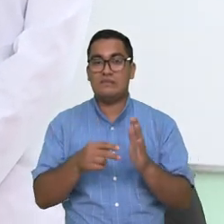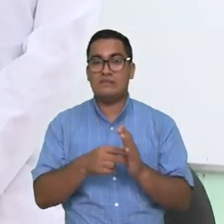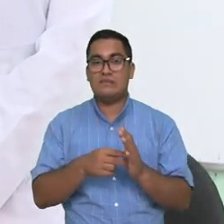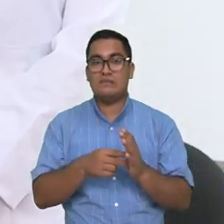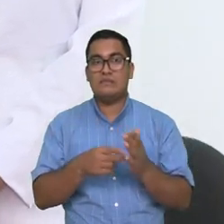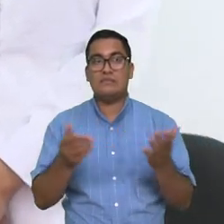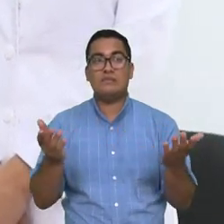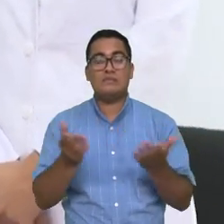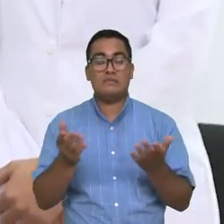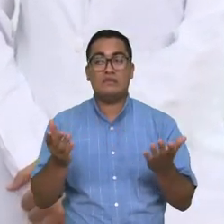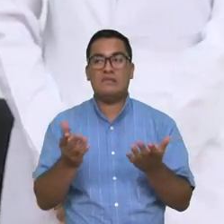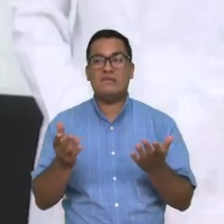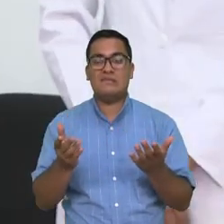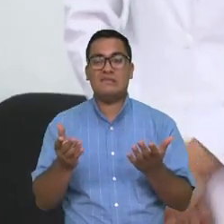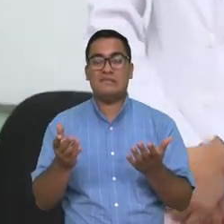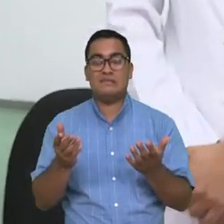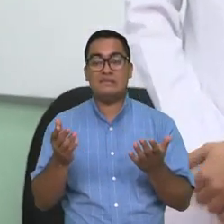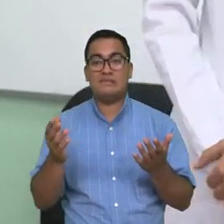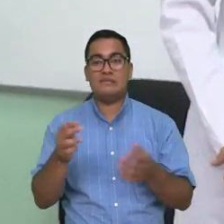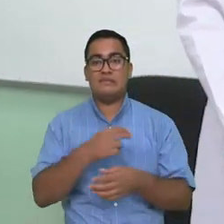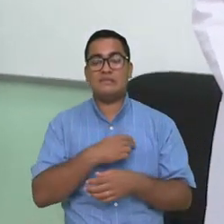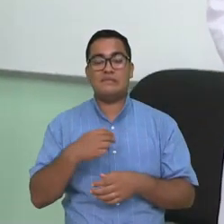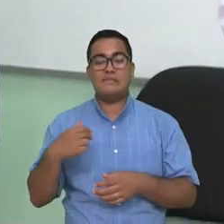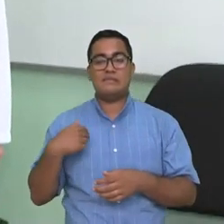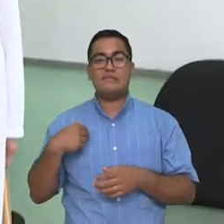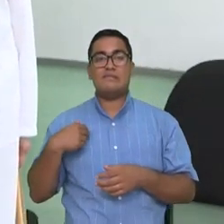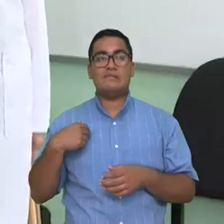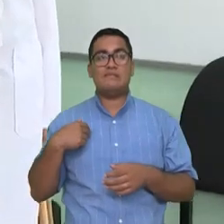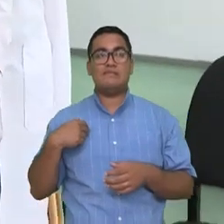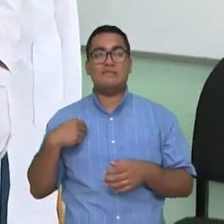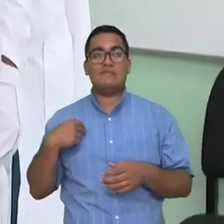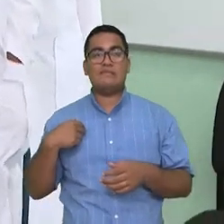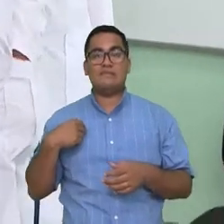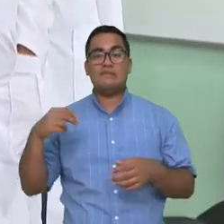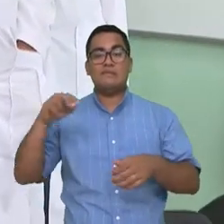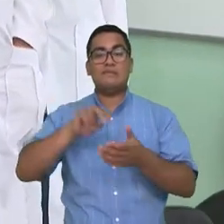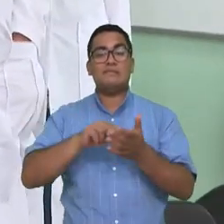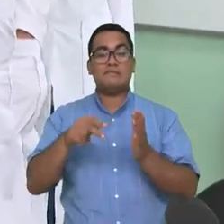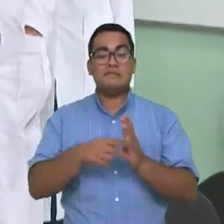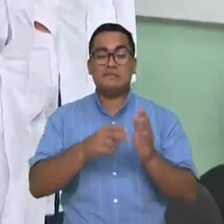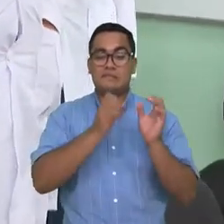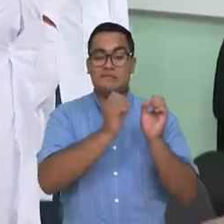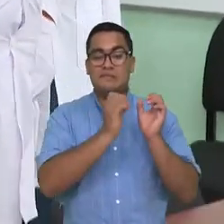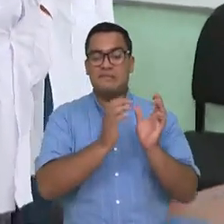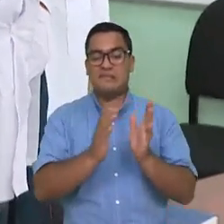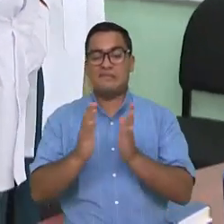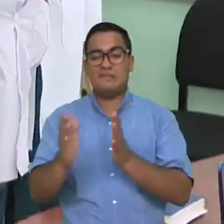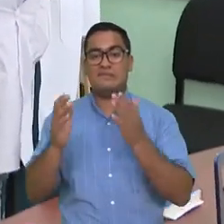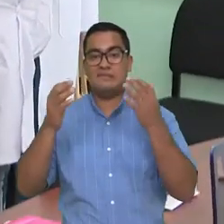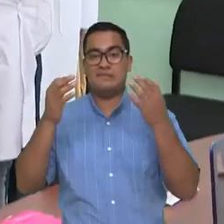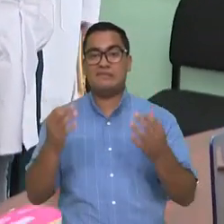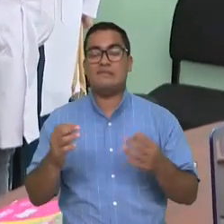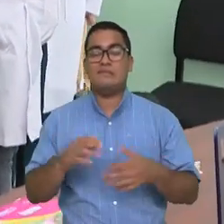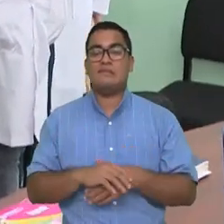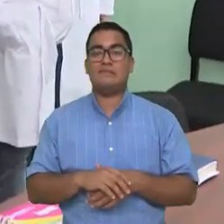y eso nos ha ayudado a tener servicios organizados, pero de todas maneras